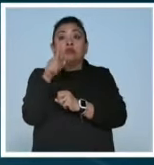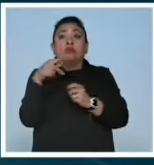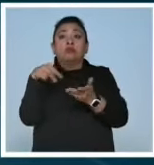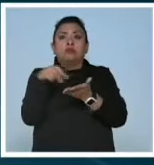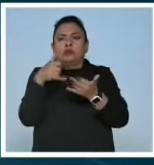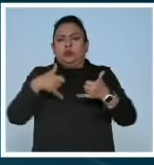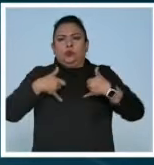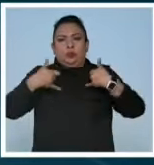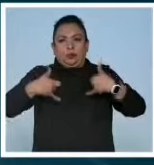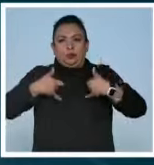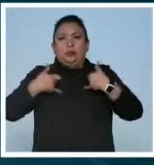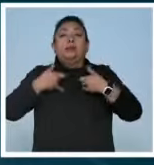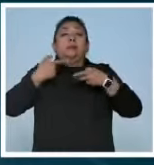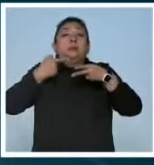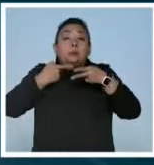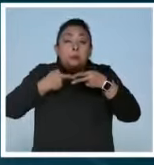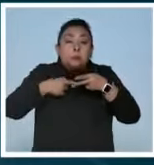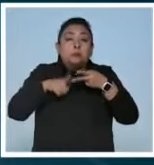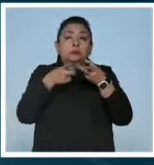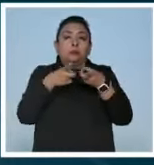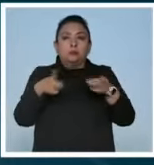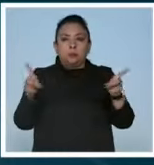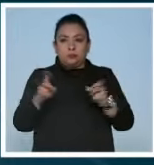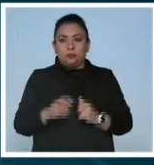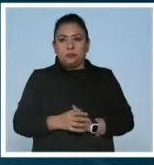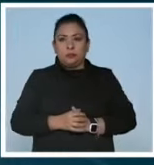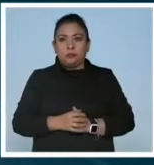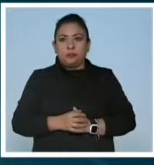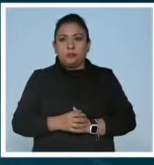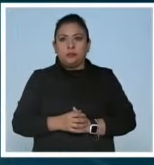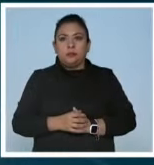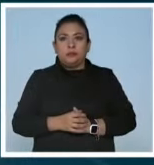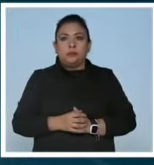bailarines jóvenes que apenas se están desarrollando.